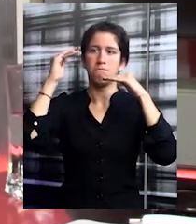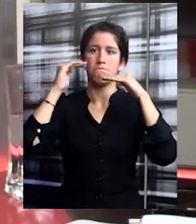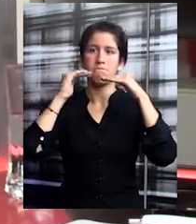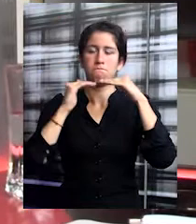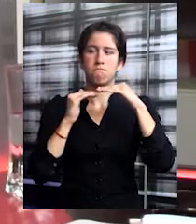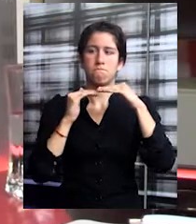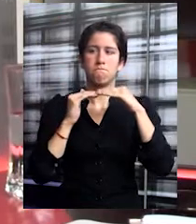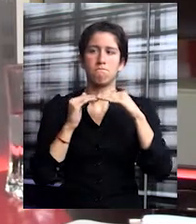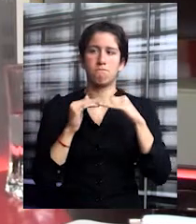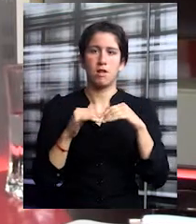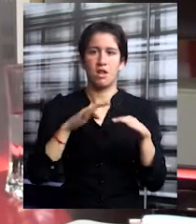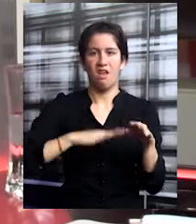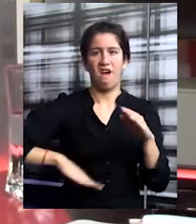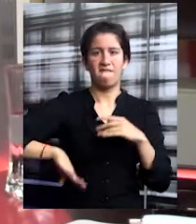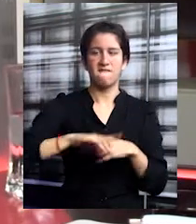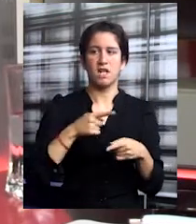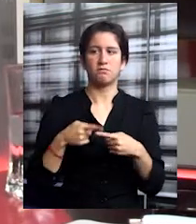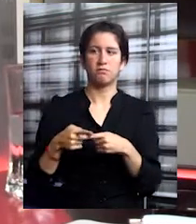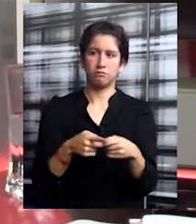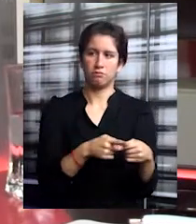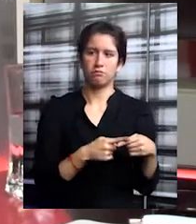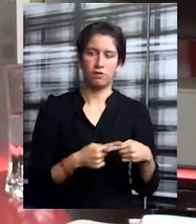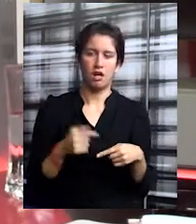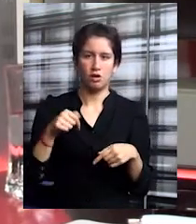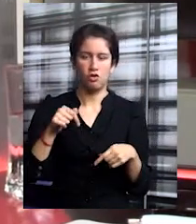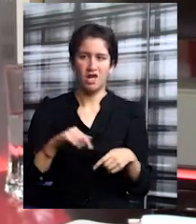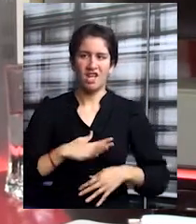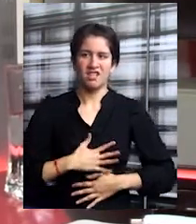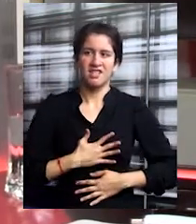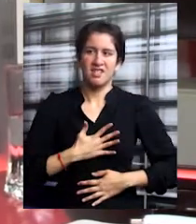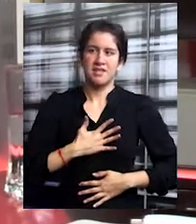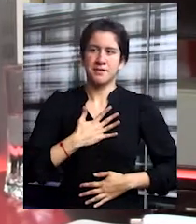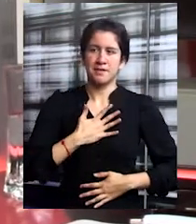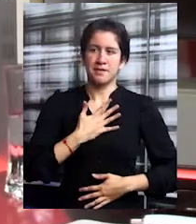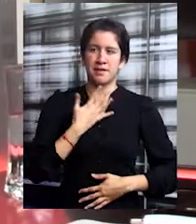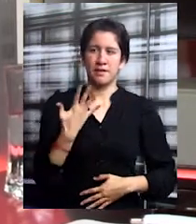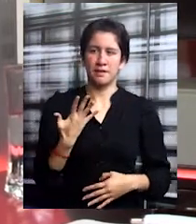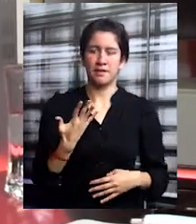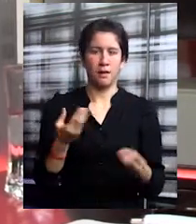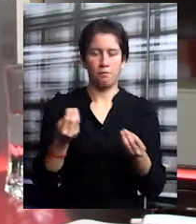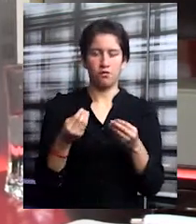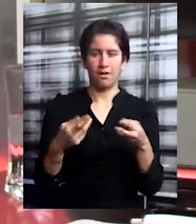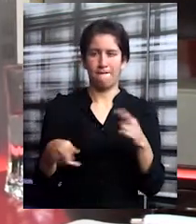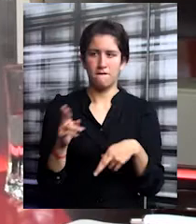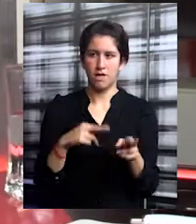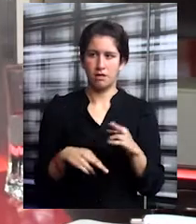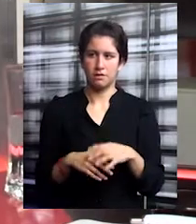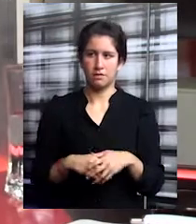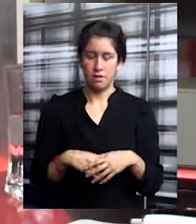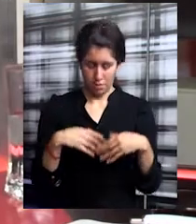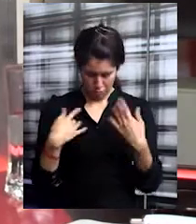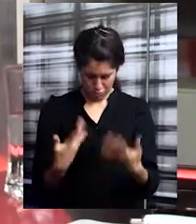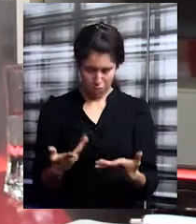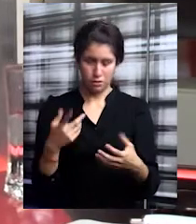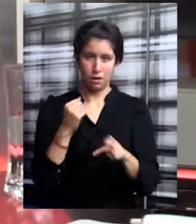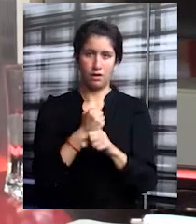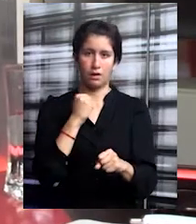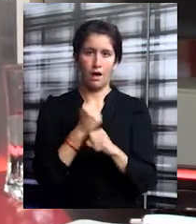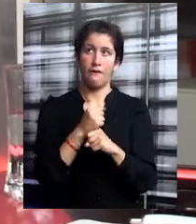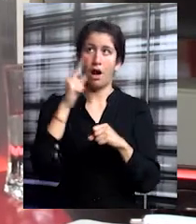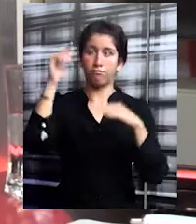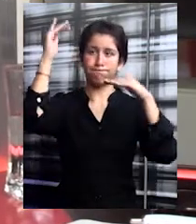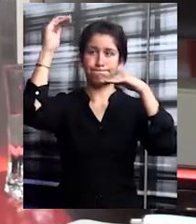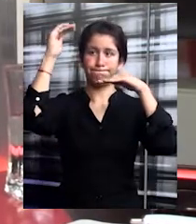base social, que hoy día no se siente legítimamente representada muchas veces. Entonces lo que hay que tratar de hacer es bajar la política hacia